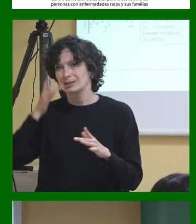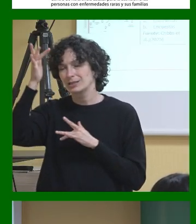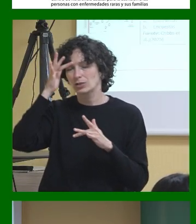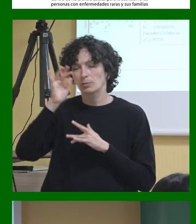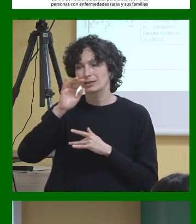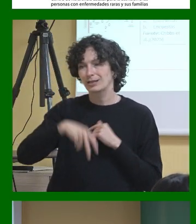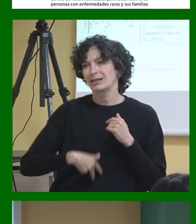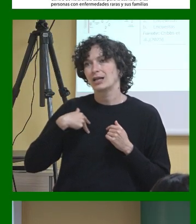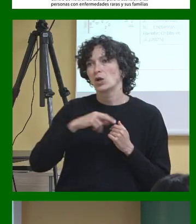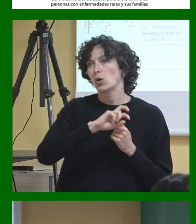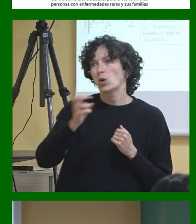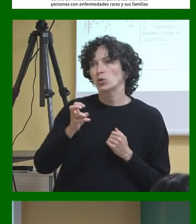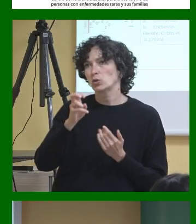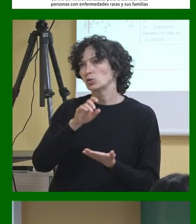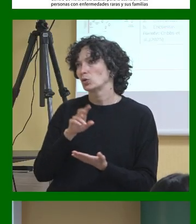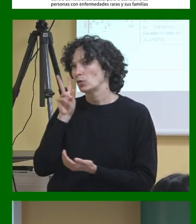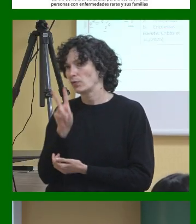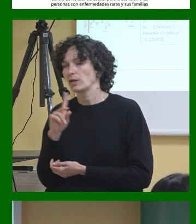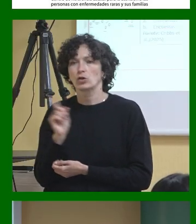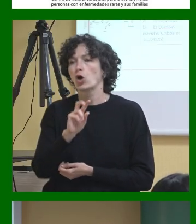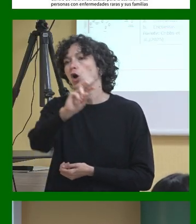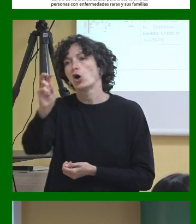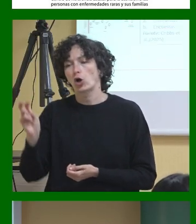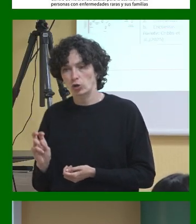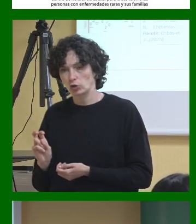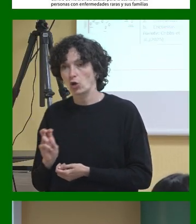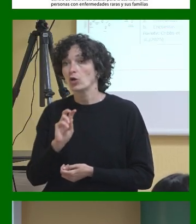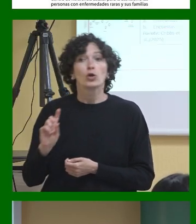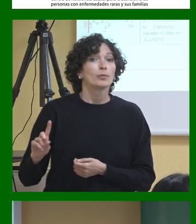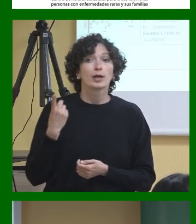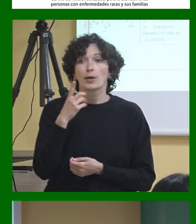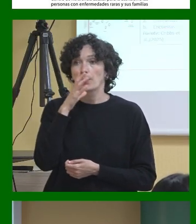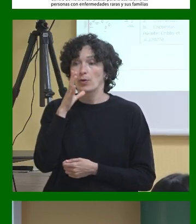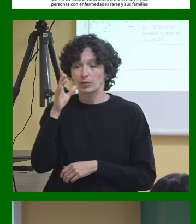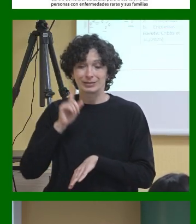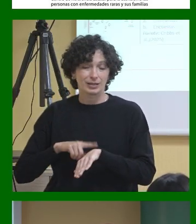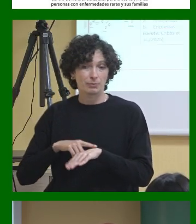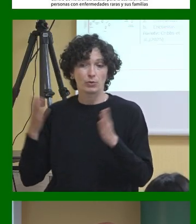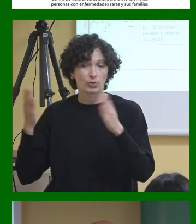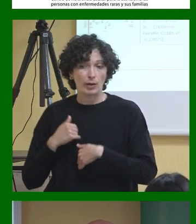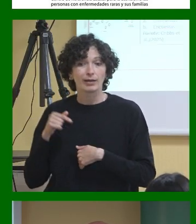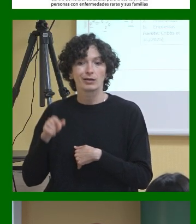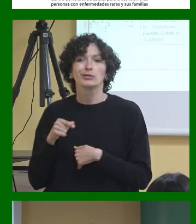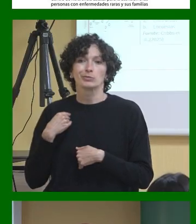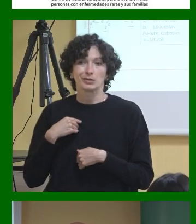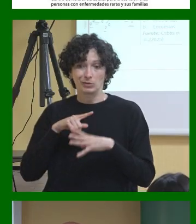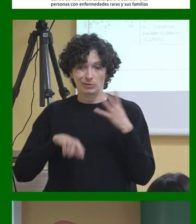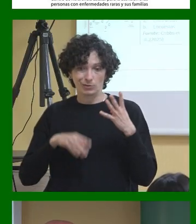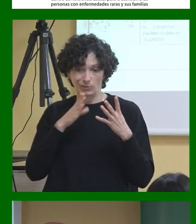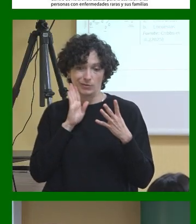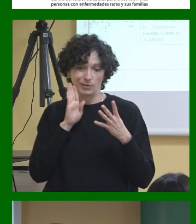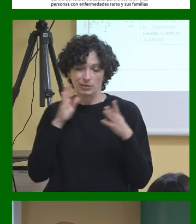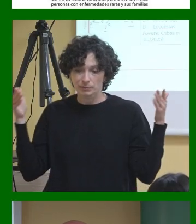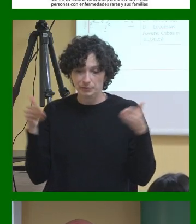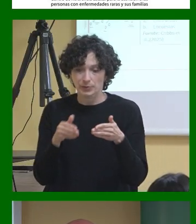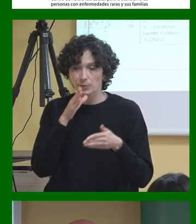síntomas generalmente, le va a llegar menos síntomas. Prioritariamente por la falta de tiempo el clínico se va a centrar en esto, que considera que es lo más importante.